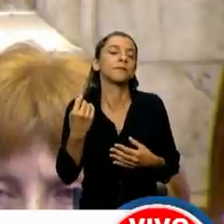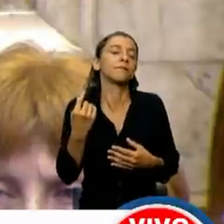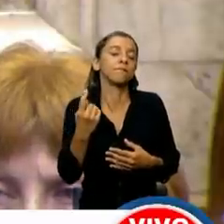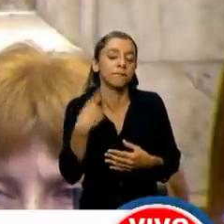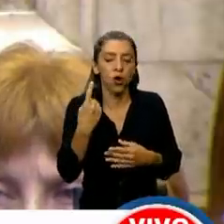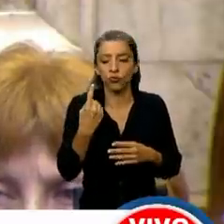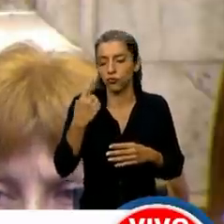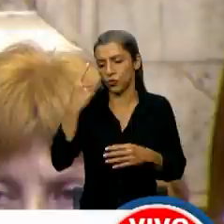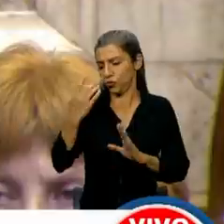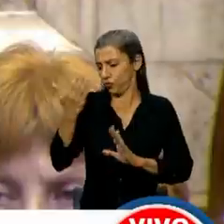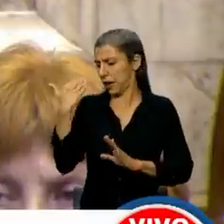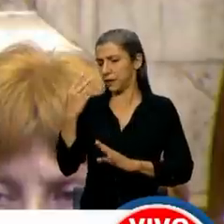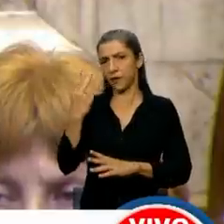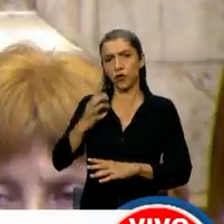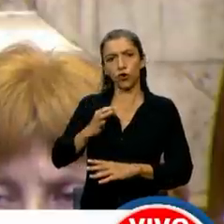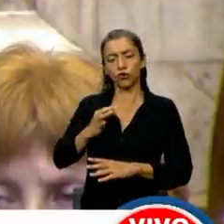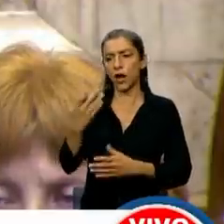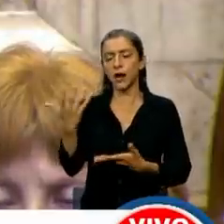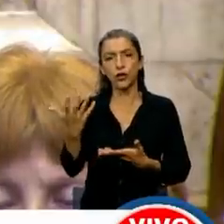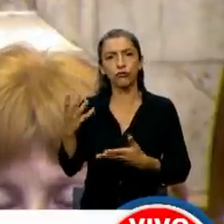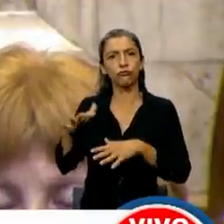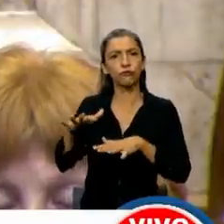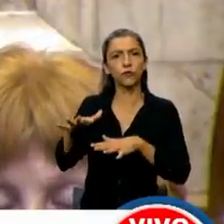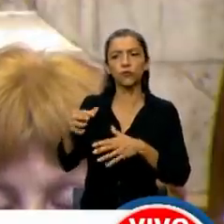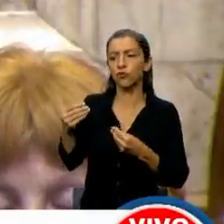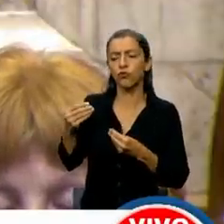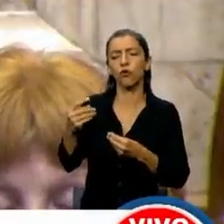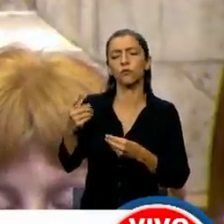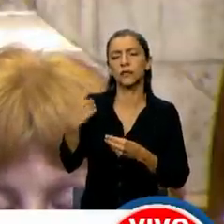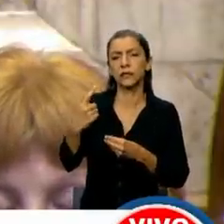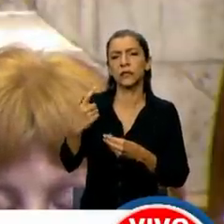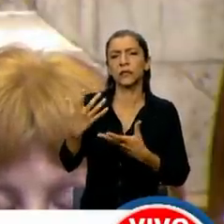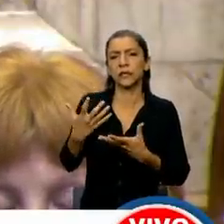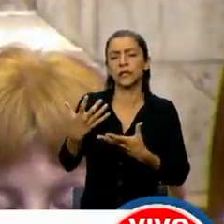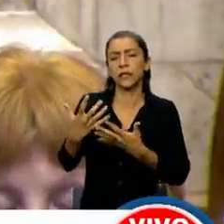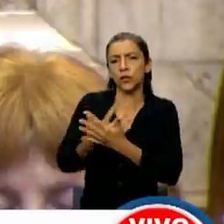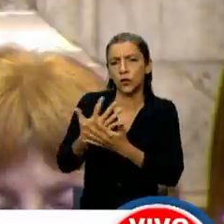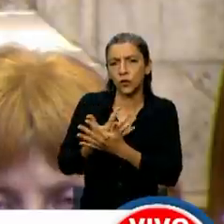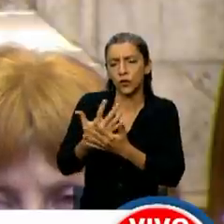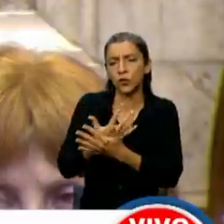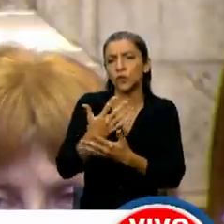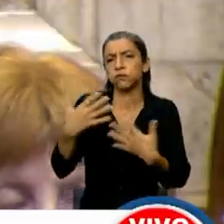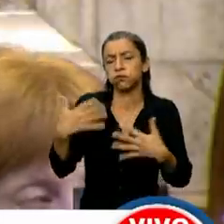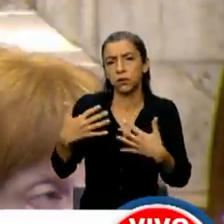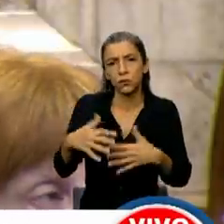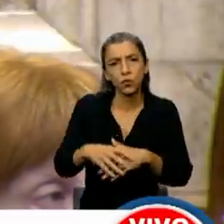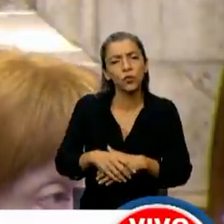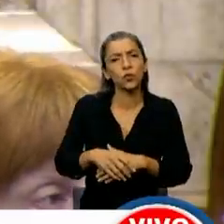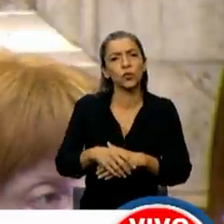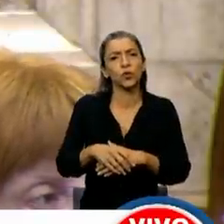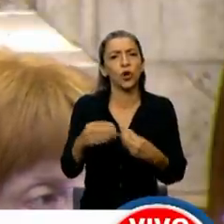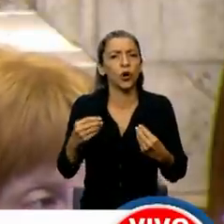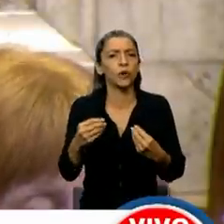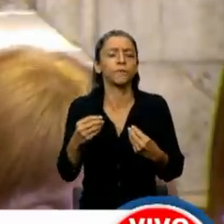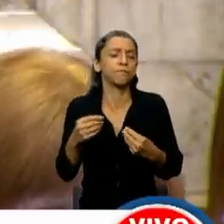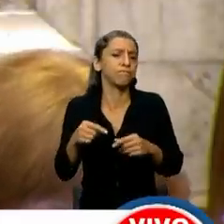años los argentinos y argentinas el sufrimiento que la pandemia nos